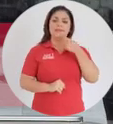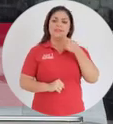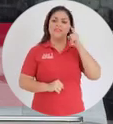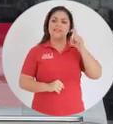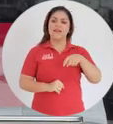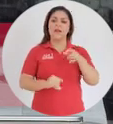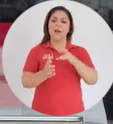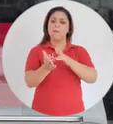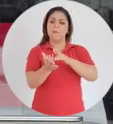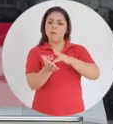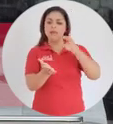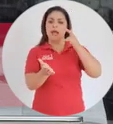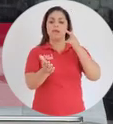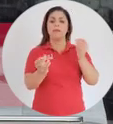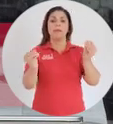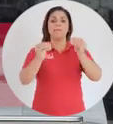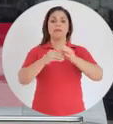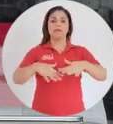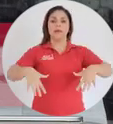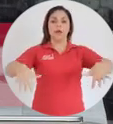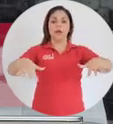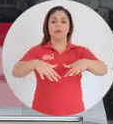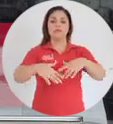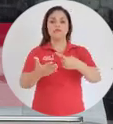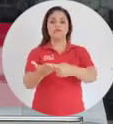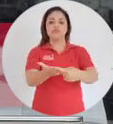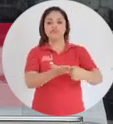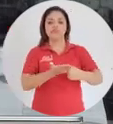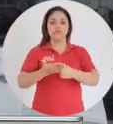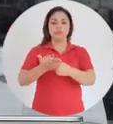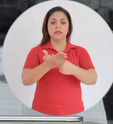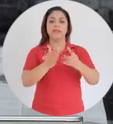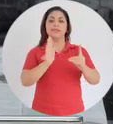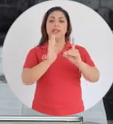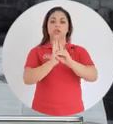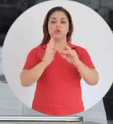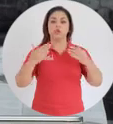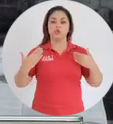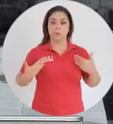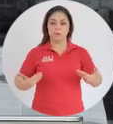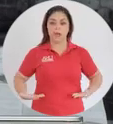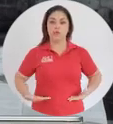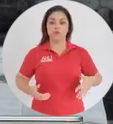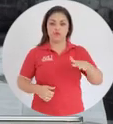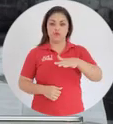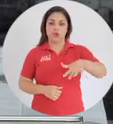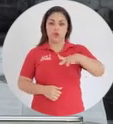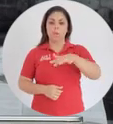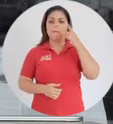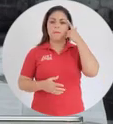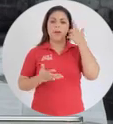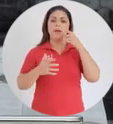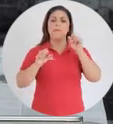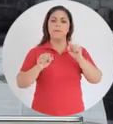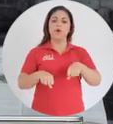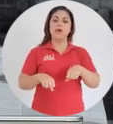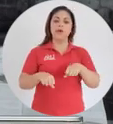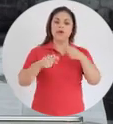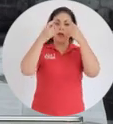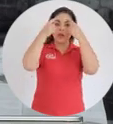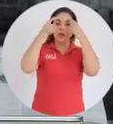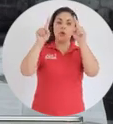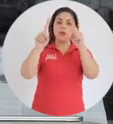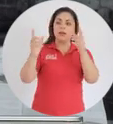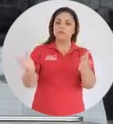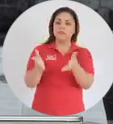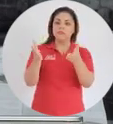para reflexionar sobre la situación en Centroamérica, sobre los derechos humanos en la región, para poder tener incidencia política y